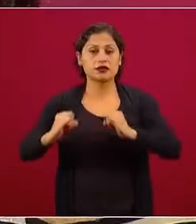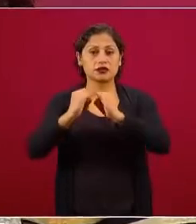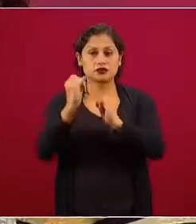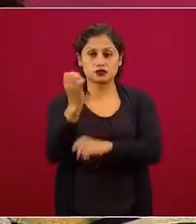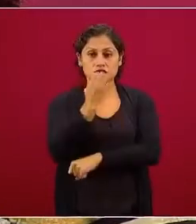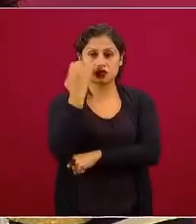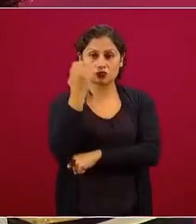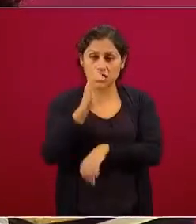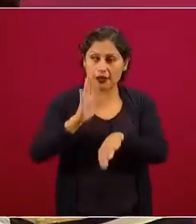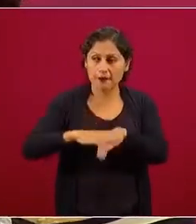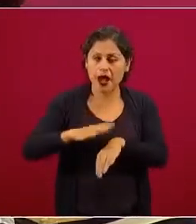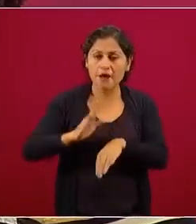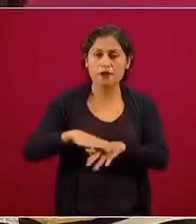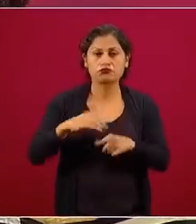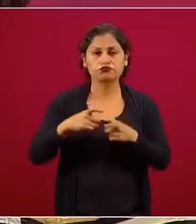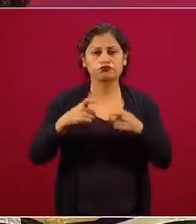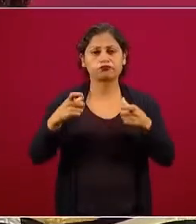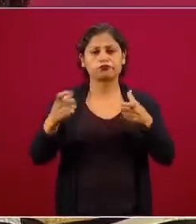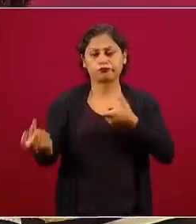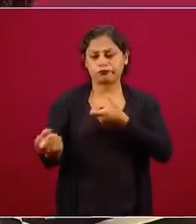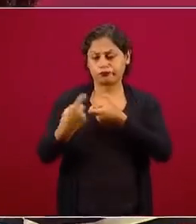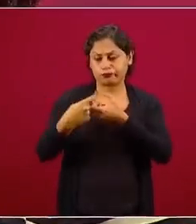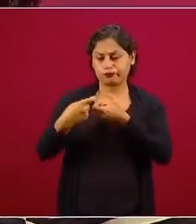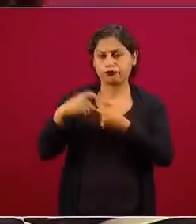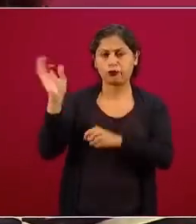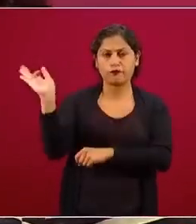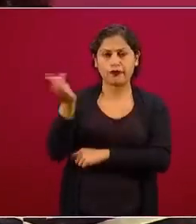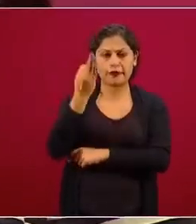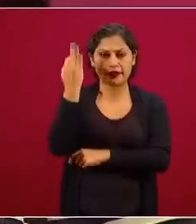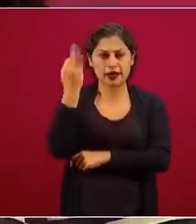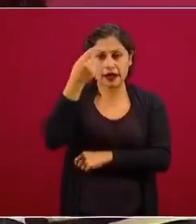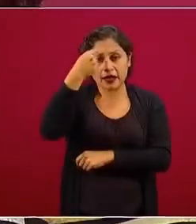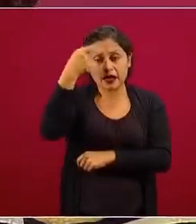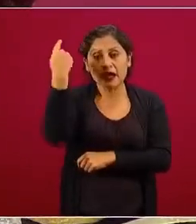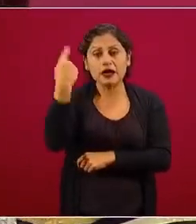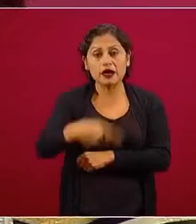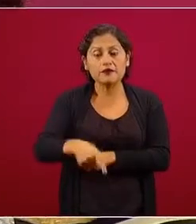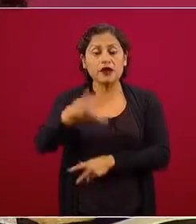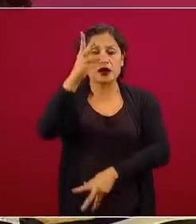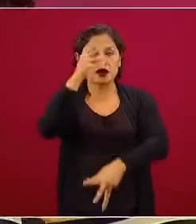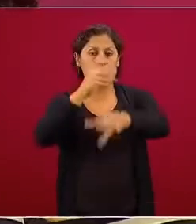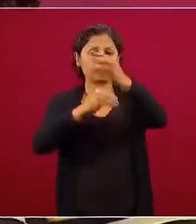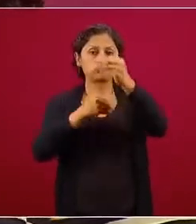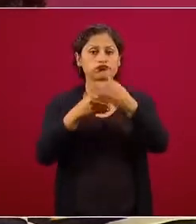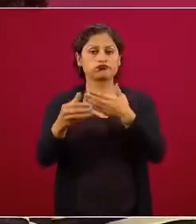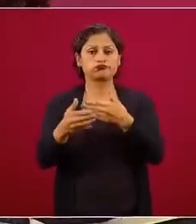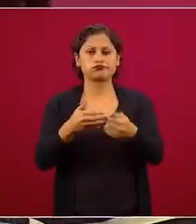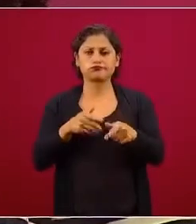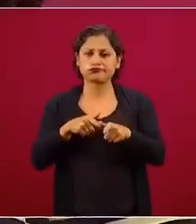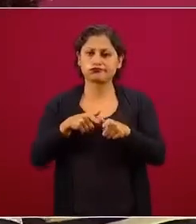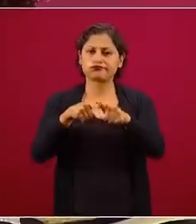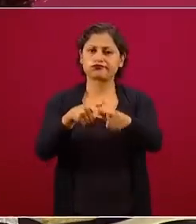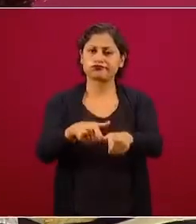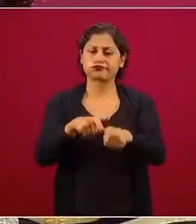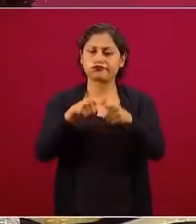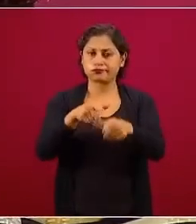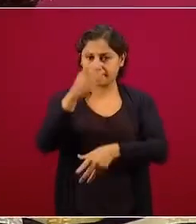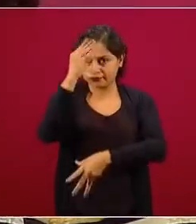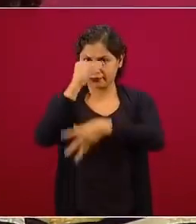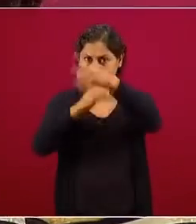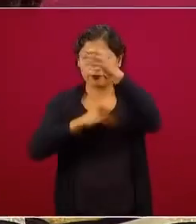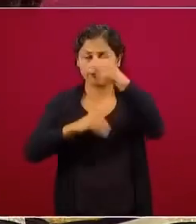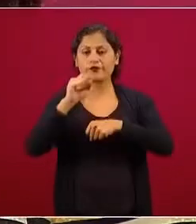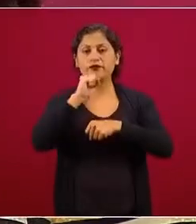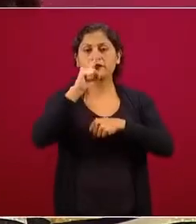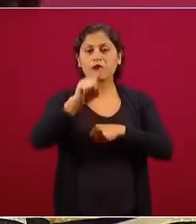integrándose más colegios y a su vez la federación, la actualización y profesionalización continua, vincularnos en alianza